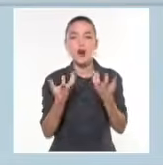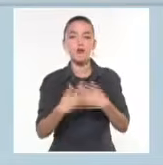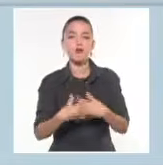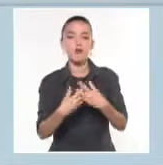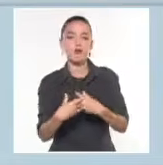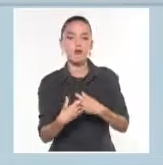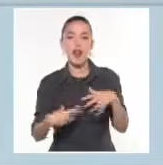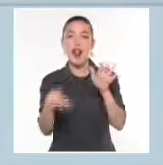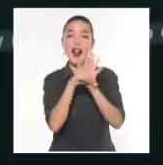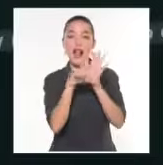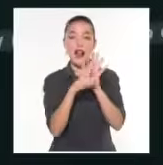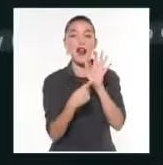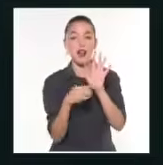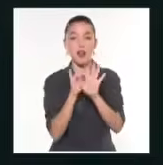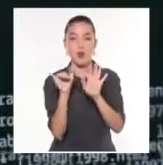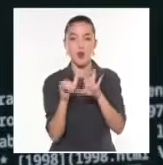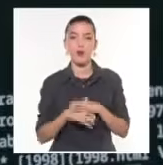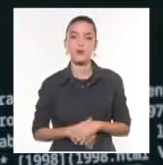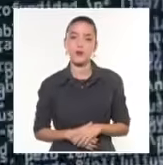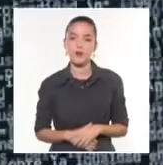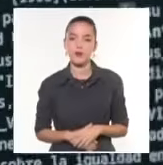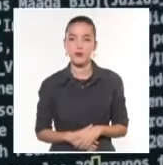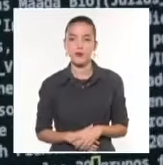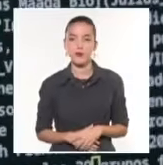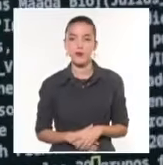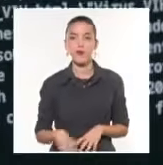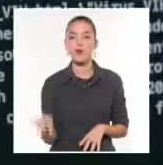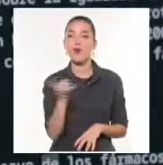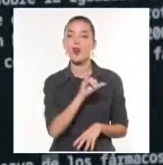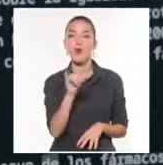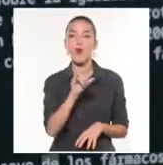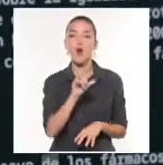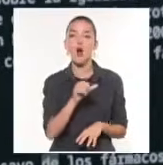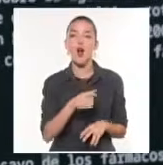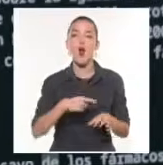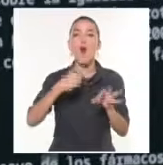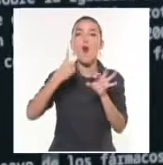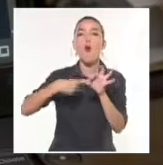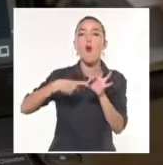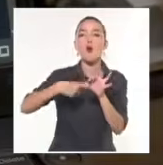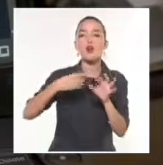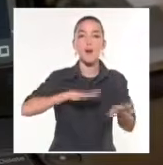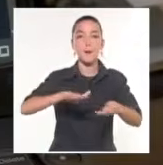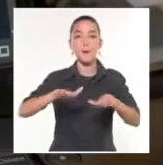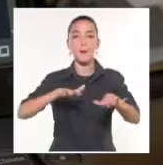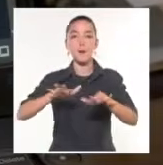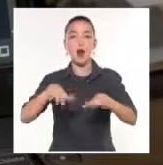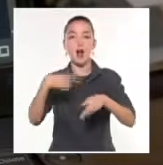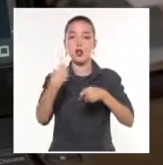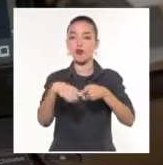y catauros de cubanismos. Pero además de los contenidos para su entrenamiento, ¿qué otros rasgos permiten comprender